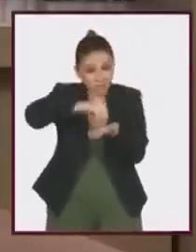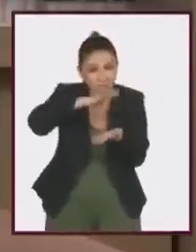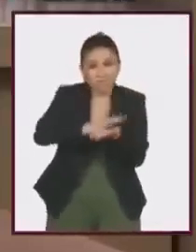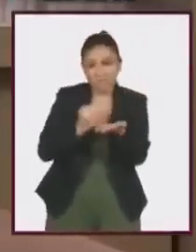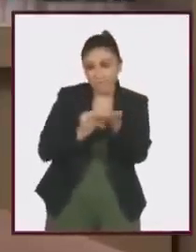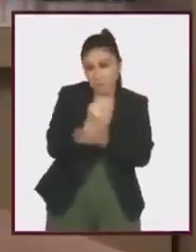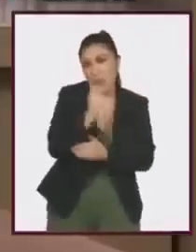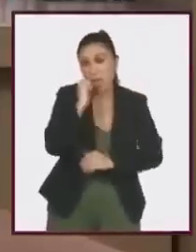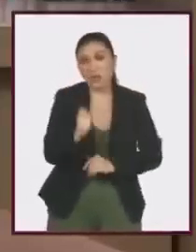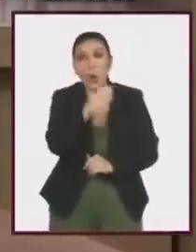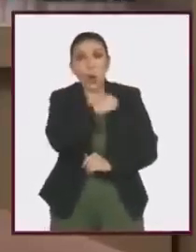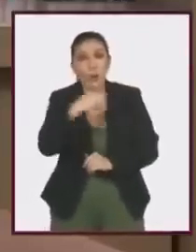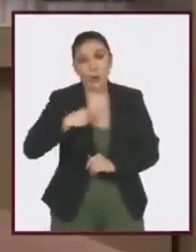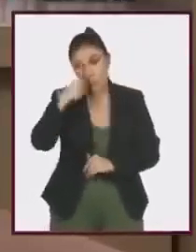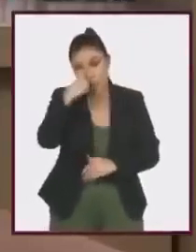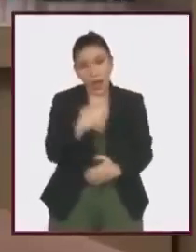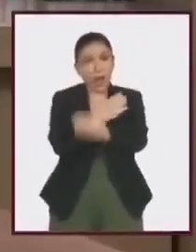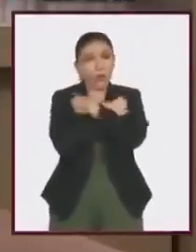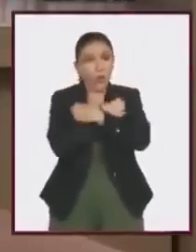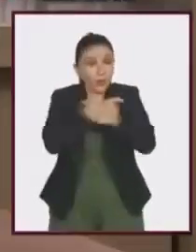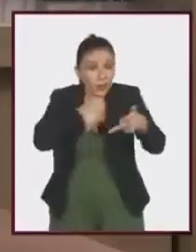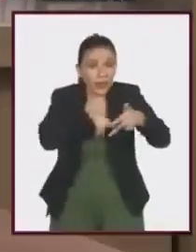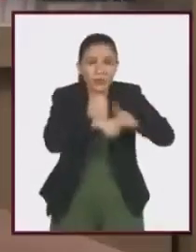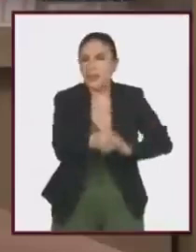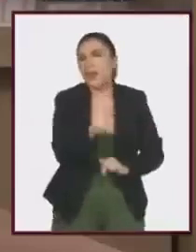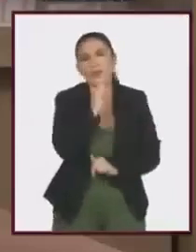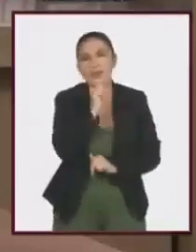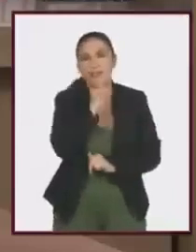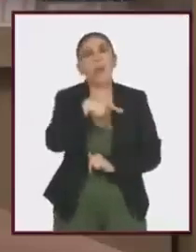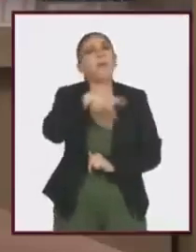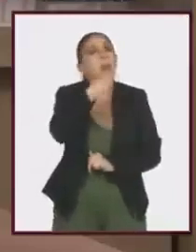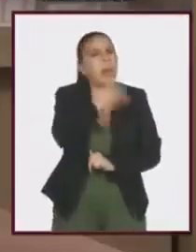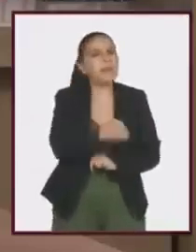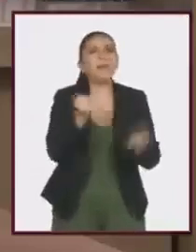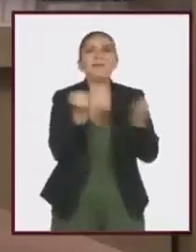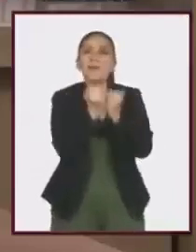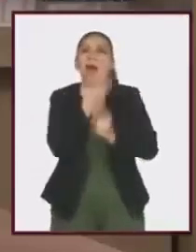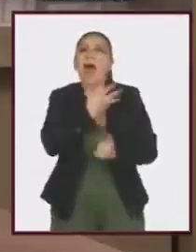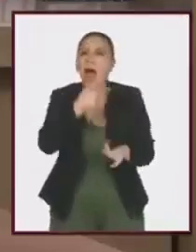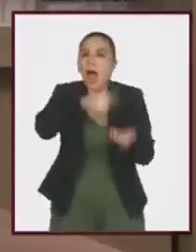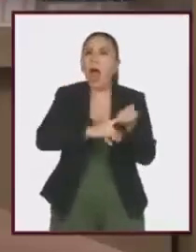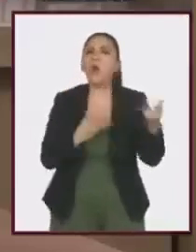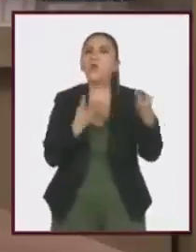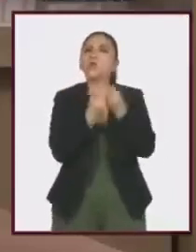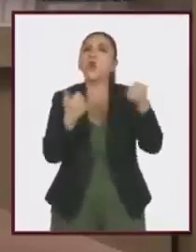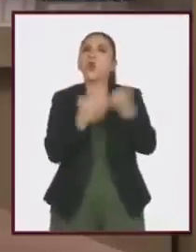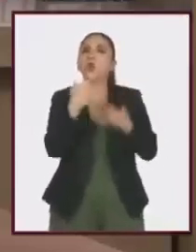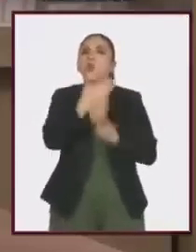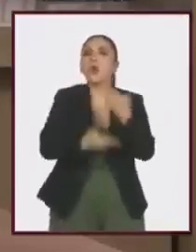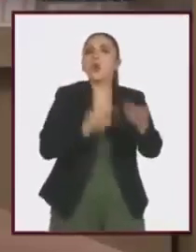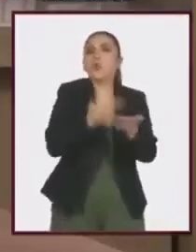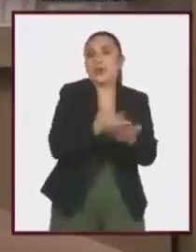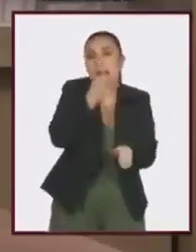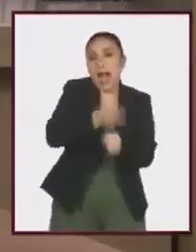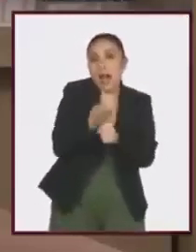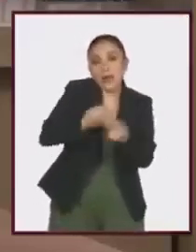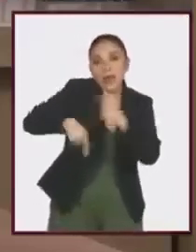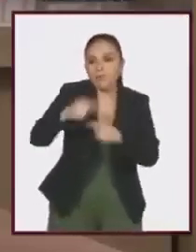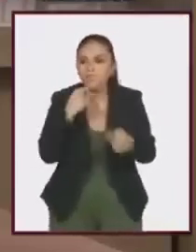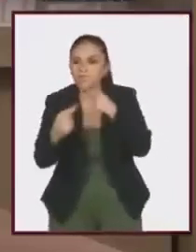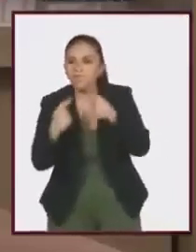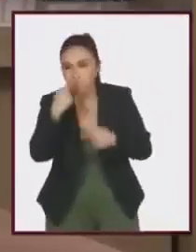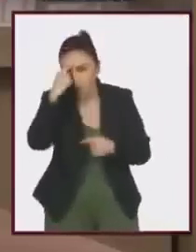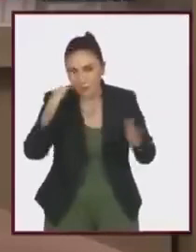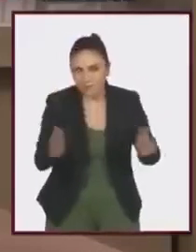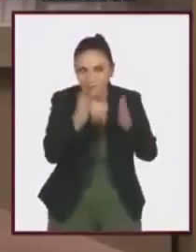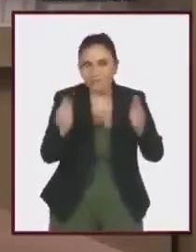la obligatoriedad de la educación inicial, pero forma parte de toda la propuesta curricular que se está impulsando a través de la